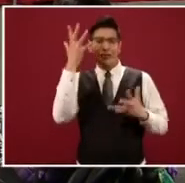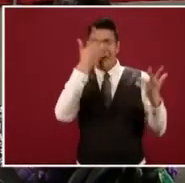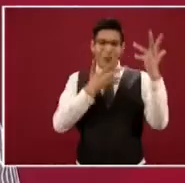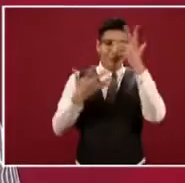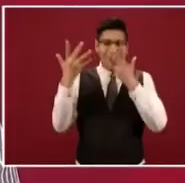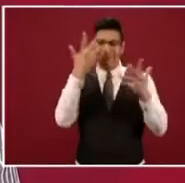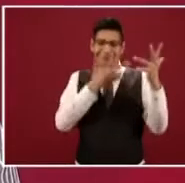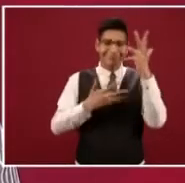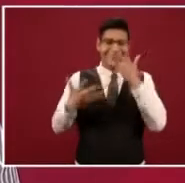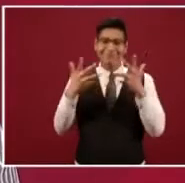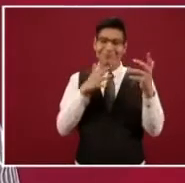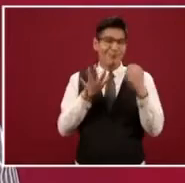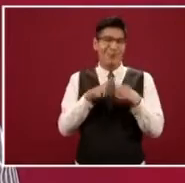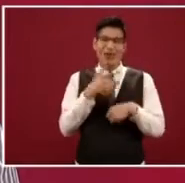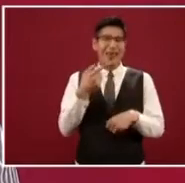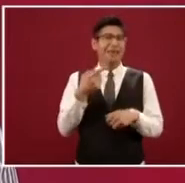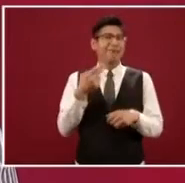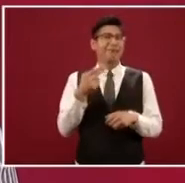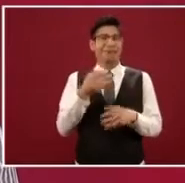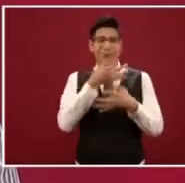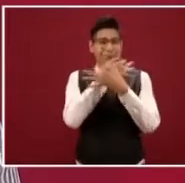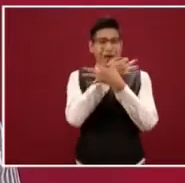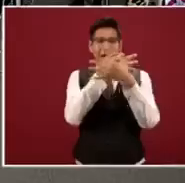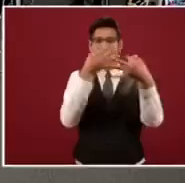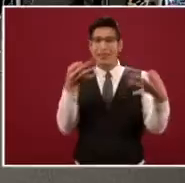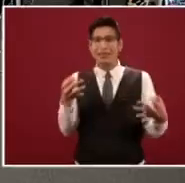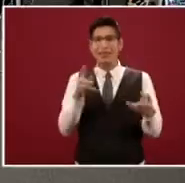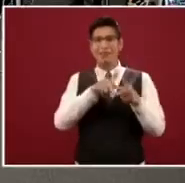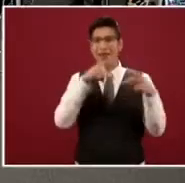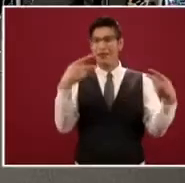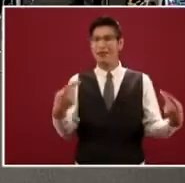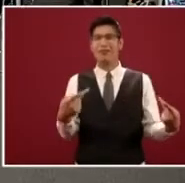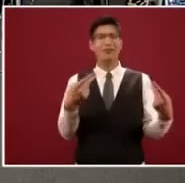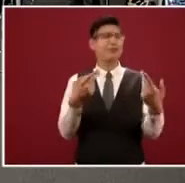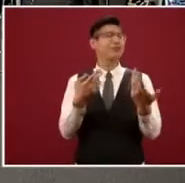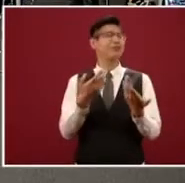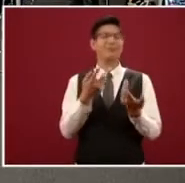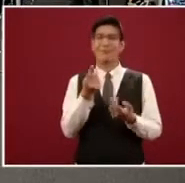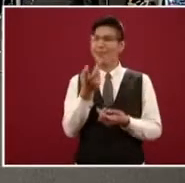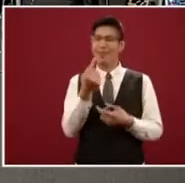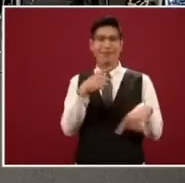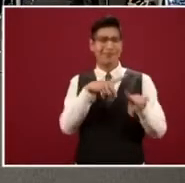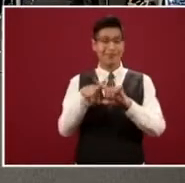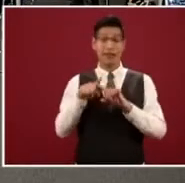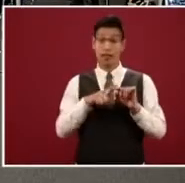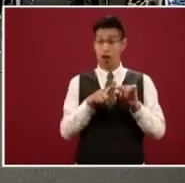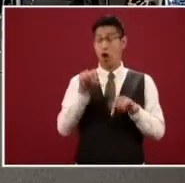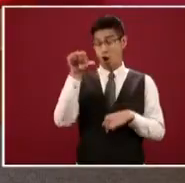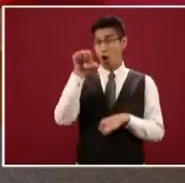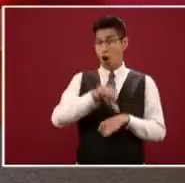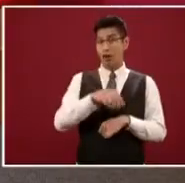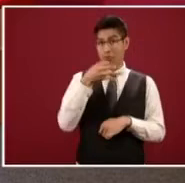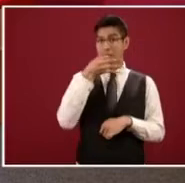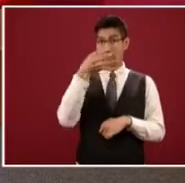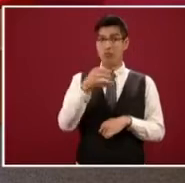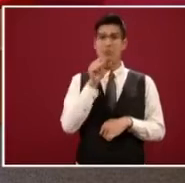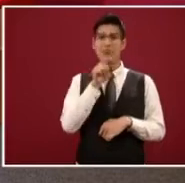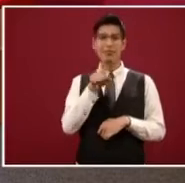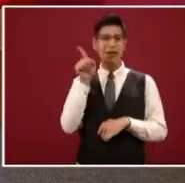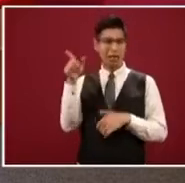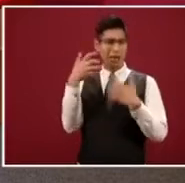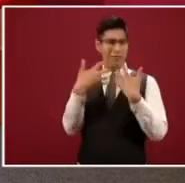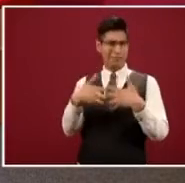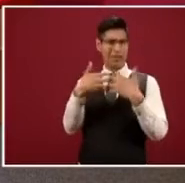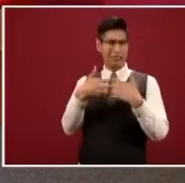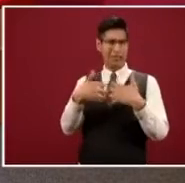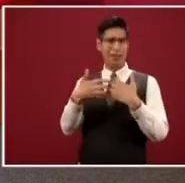noticias que están distorsionando la información. Hoy les comento, hoy tuvimos una conversación con una de las empresas